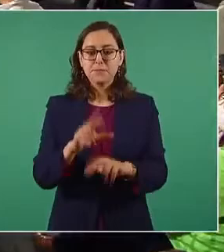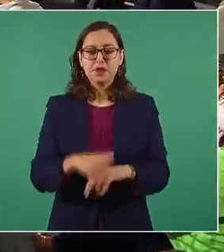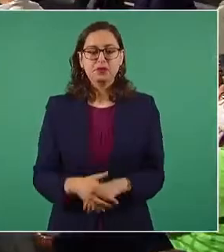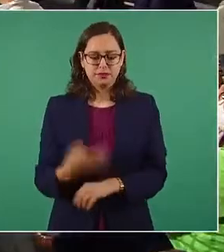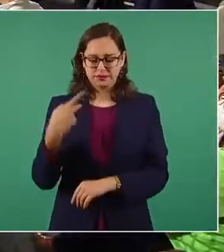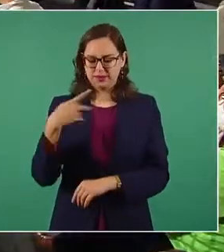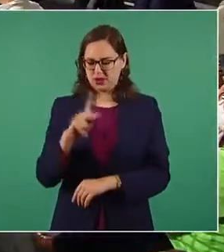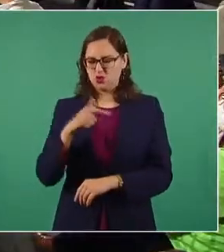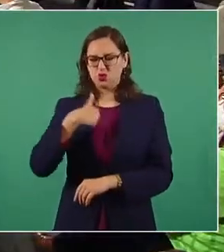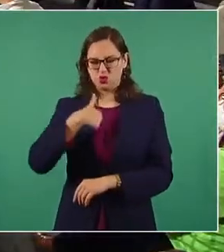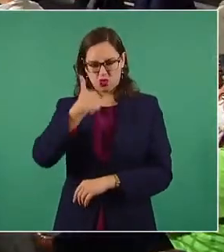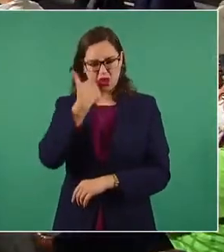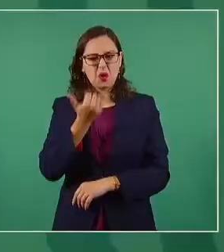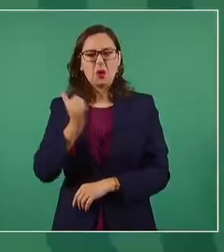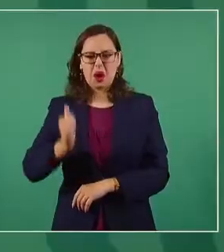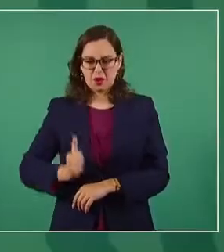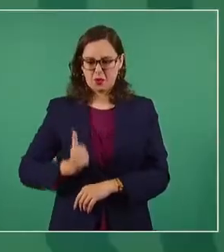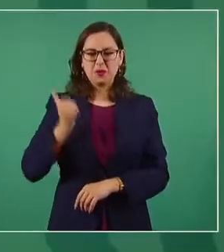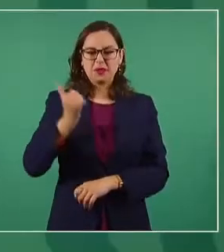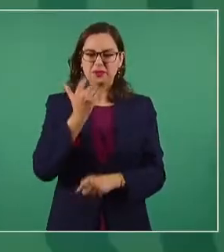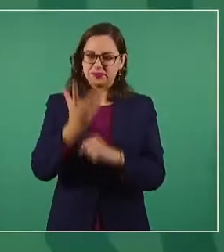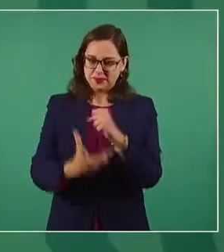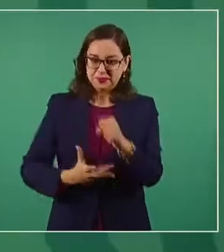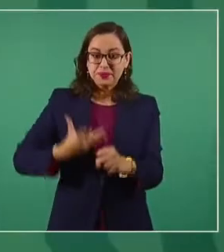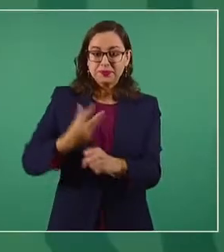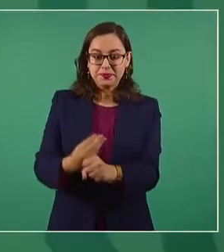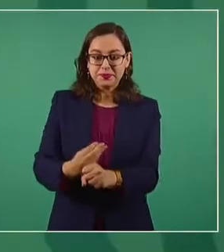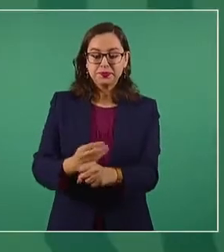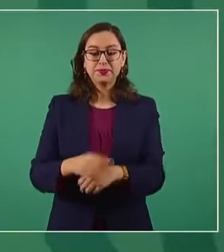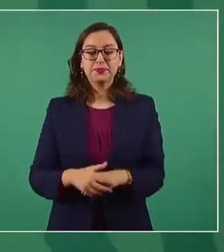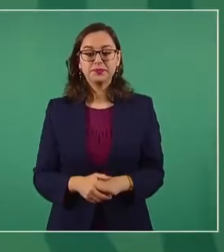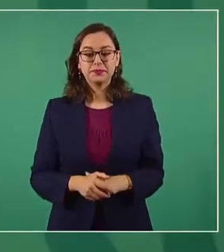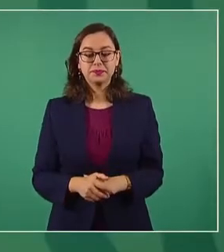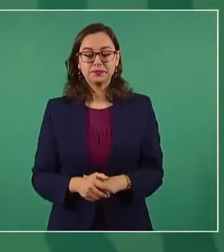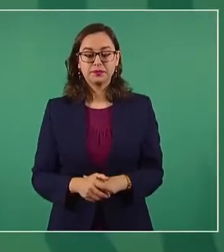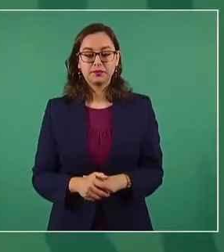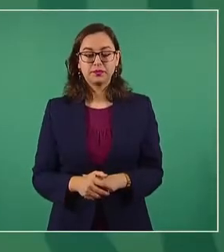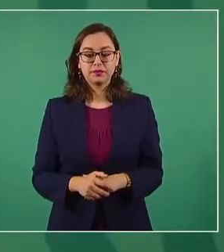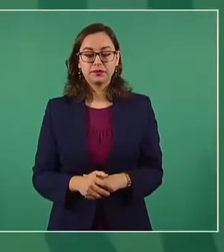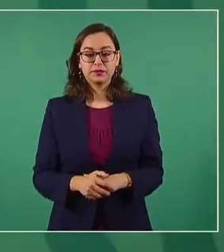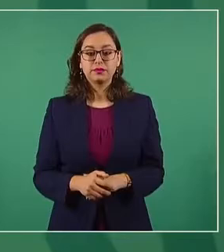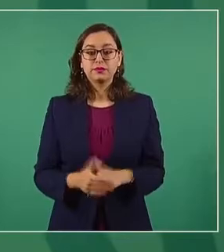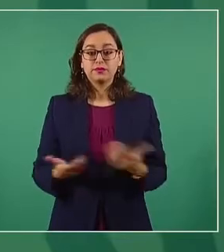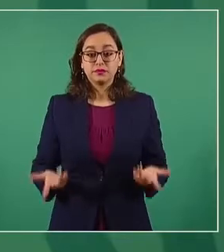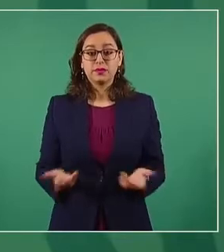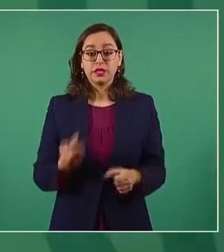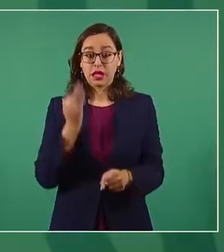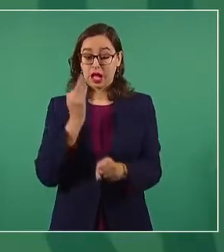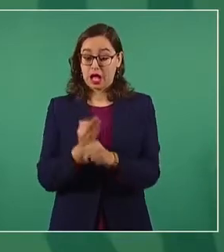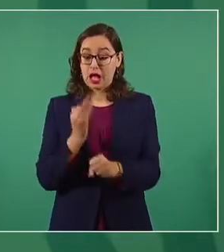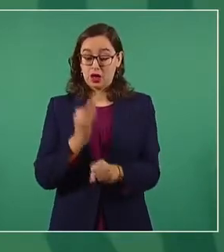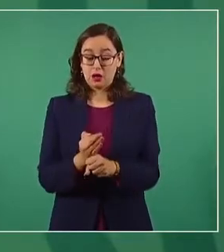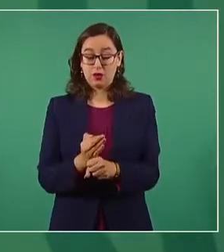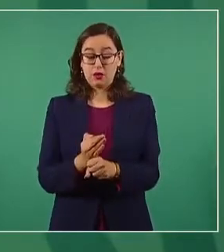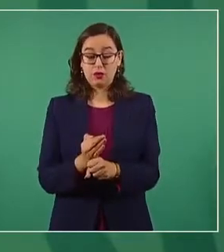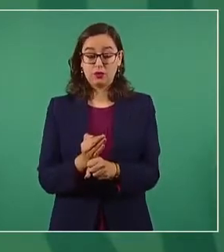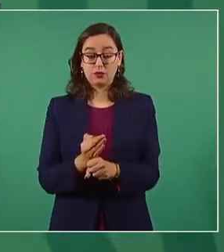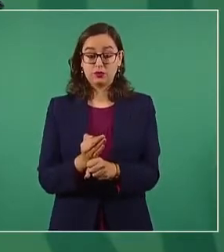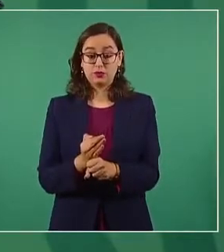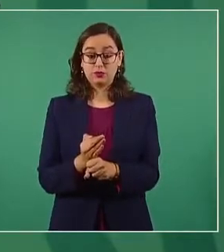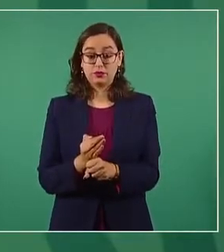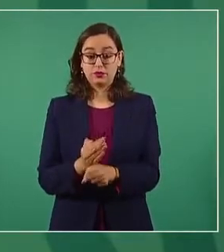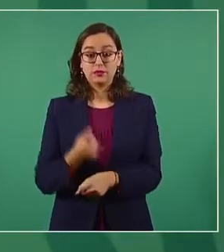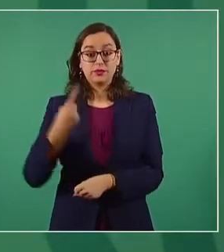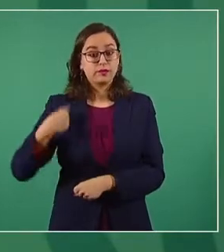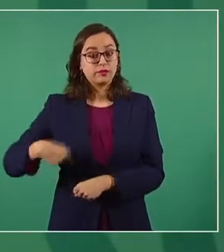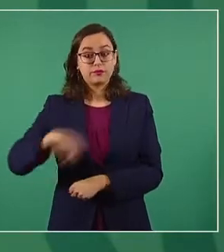un minuto para decir que por eso le estamos dando